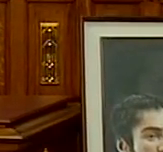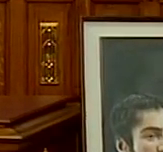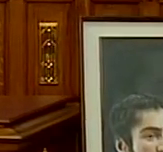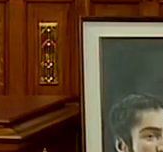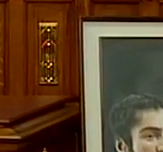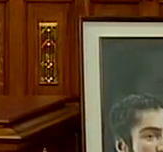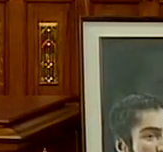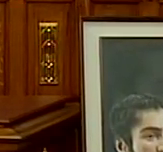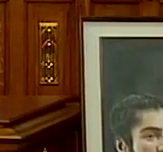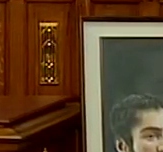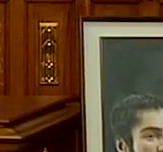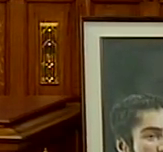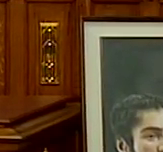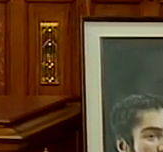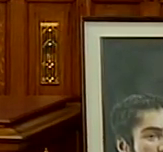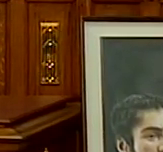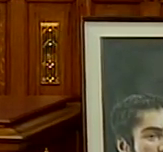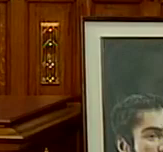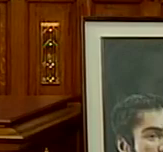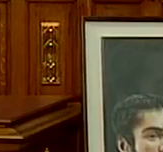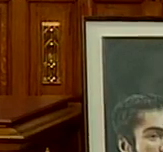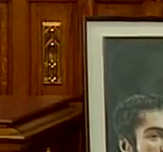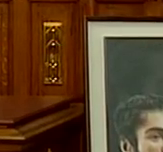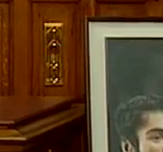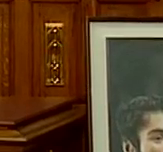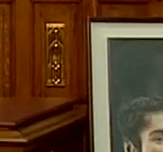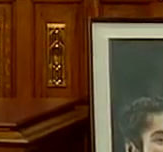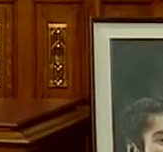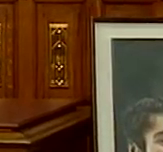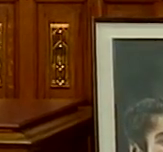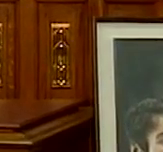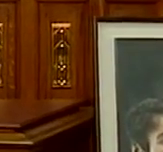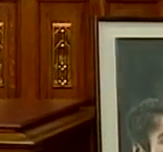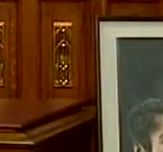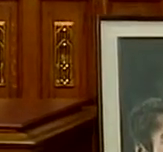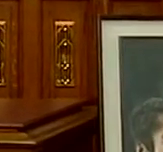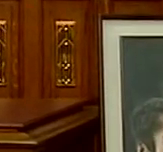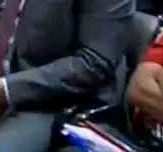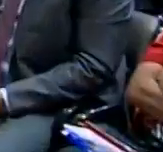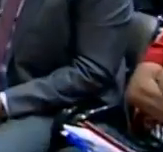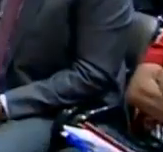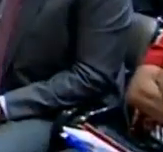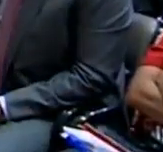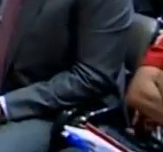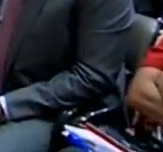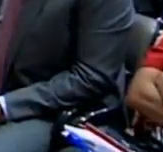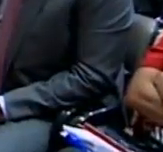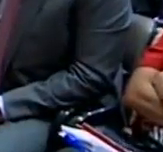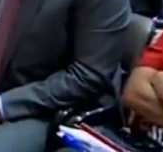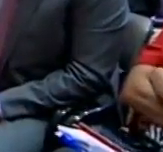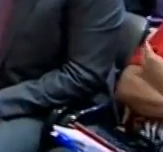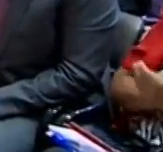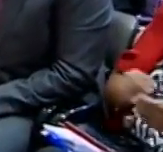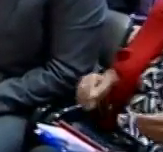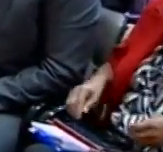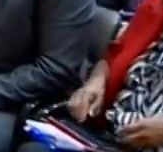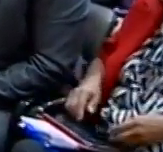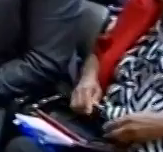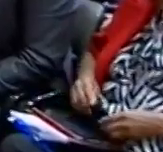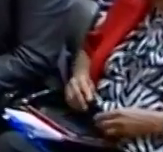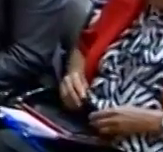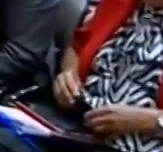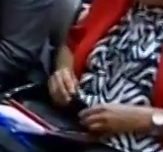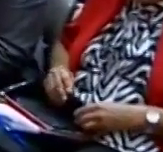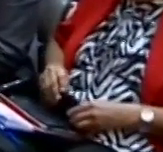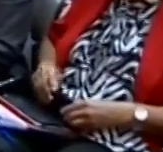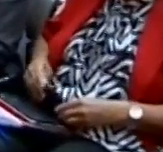Amoroso, segundo vicepresidente de nuestra Asamblea Nacional Constituyente, compañero Fidel Vázquez, secretario de nuestra Asamblea,